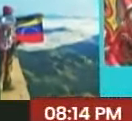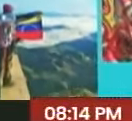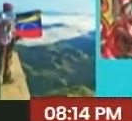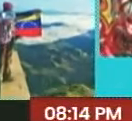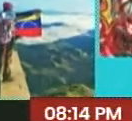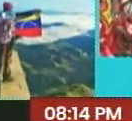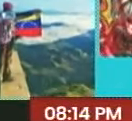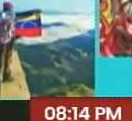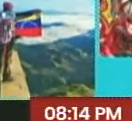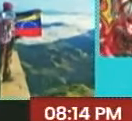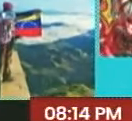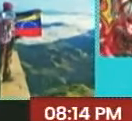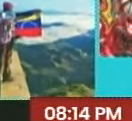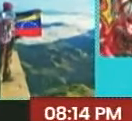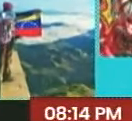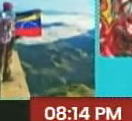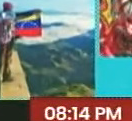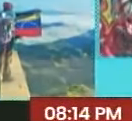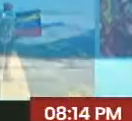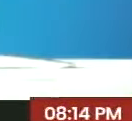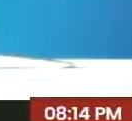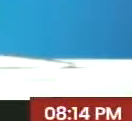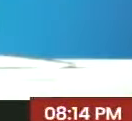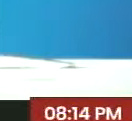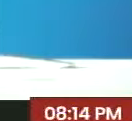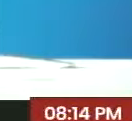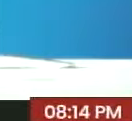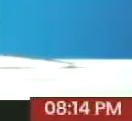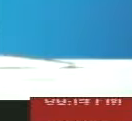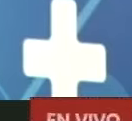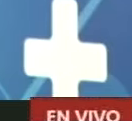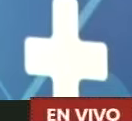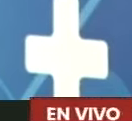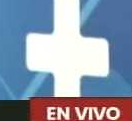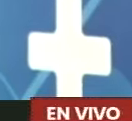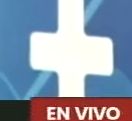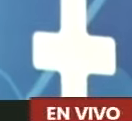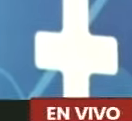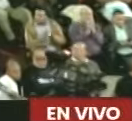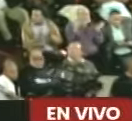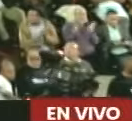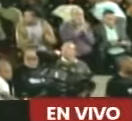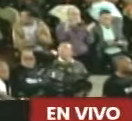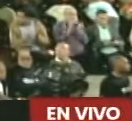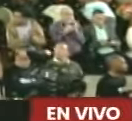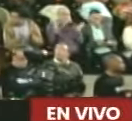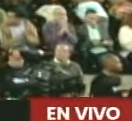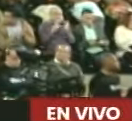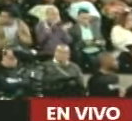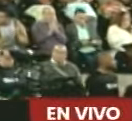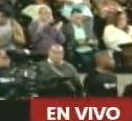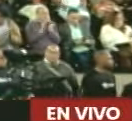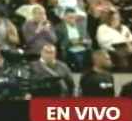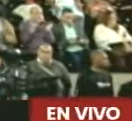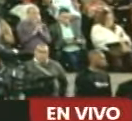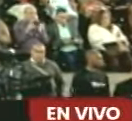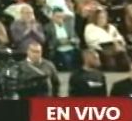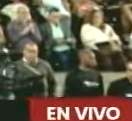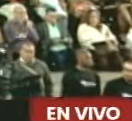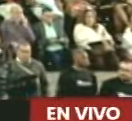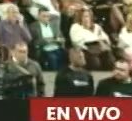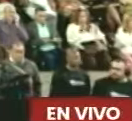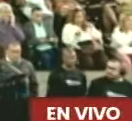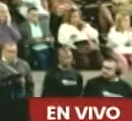Maduro más. Bueno, conversadito pues, con la gran misión Viva Venezuela, mi patria